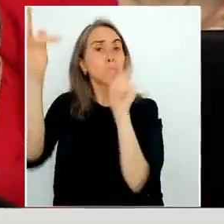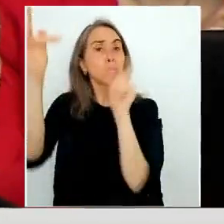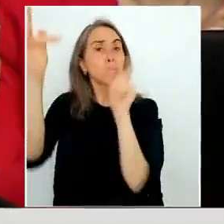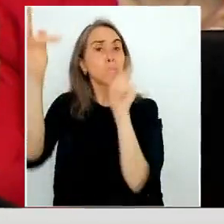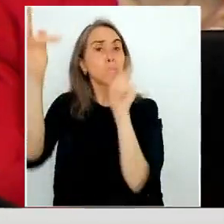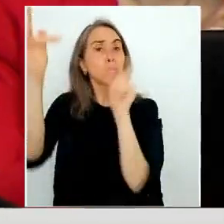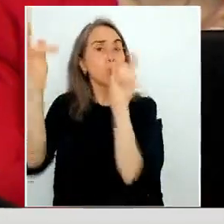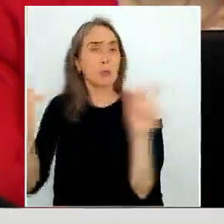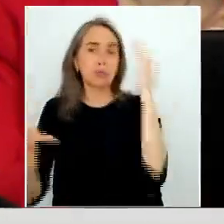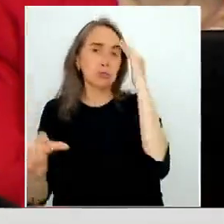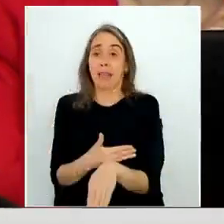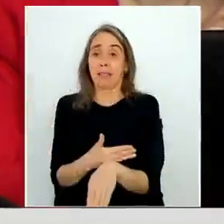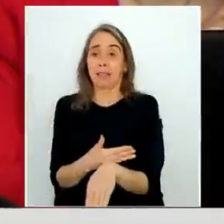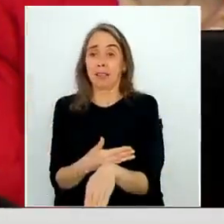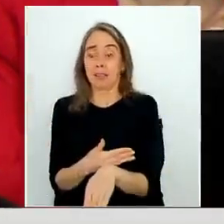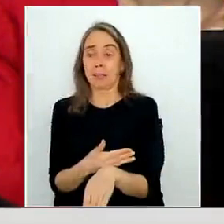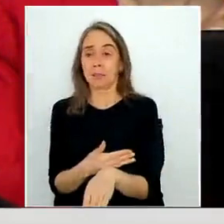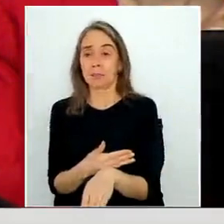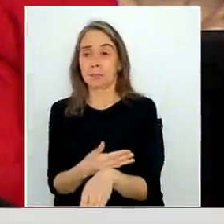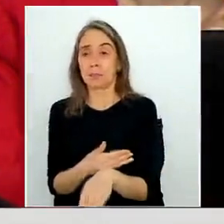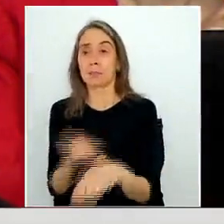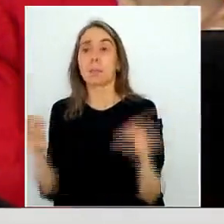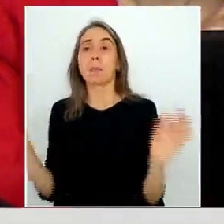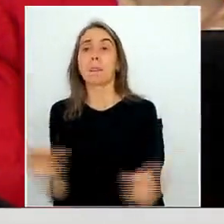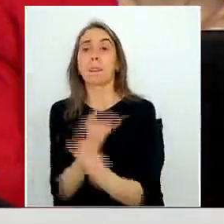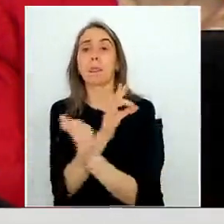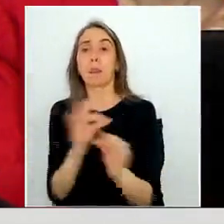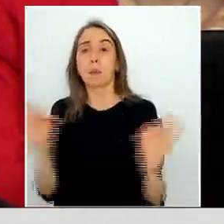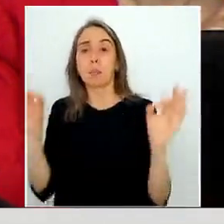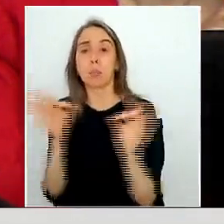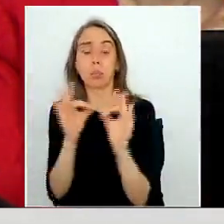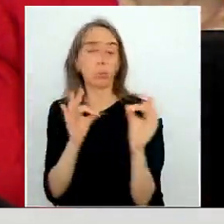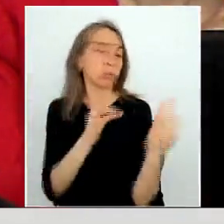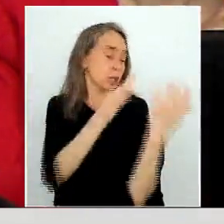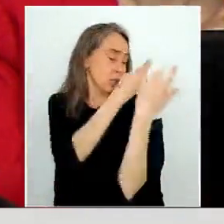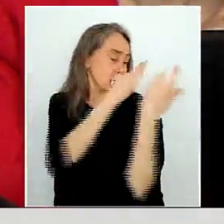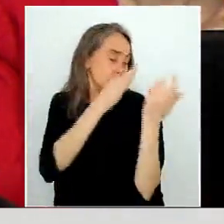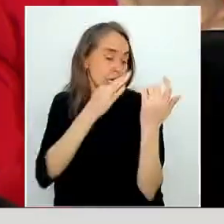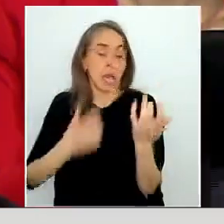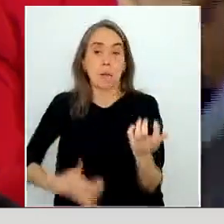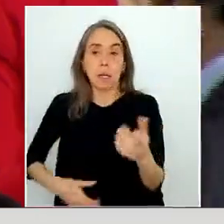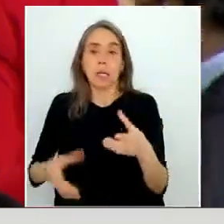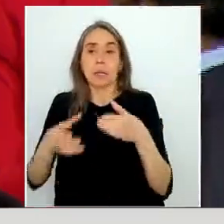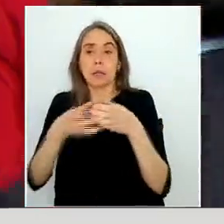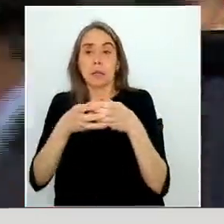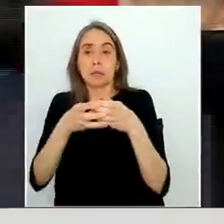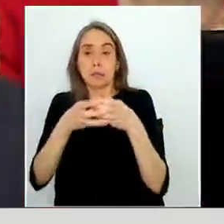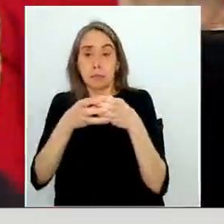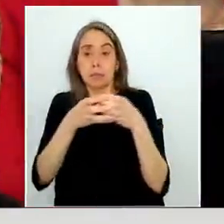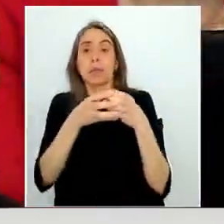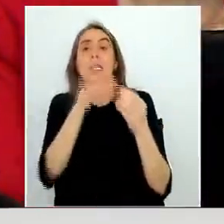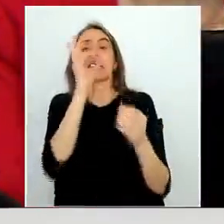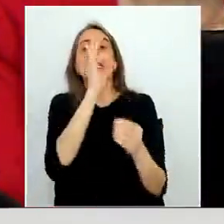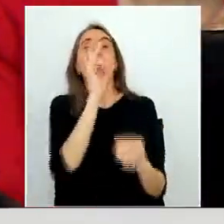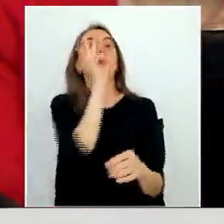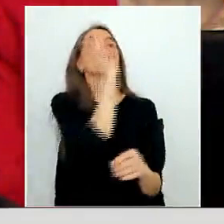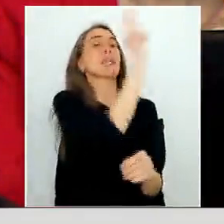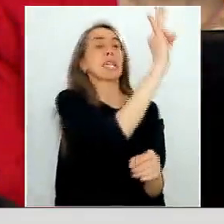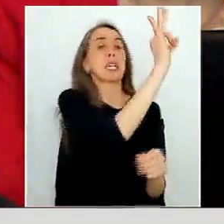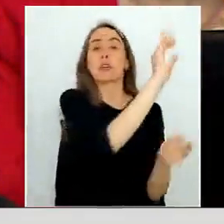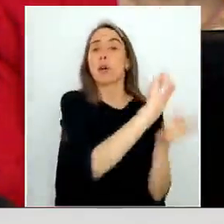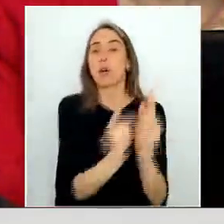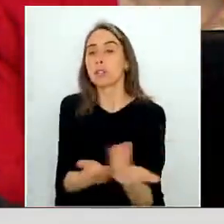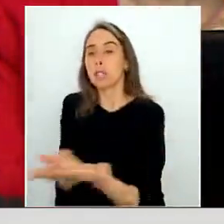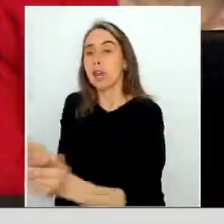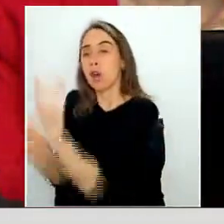que solo estaba instalado en los grandes circuitos de la Elite al pueblo chileno Eso es lo más maravilloso y se ha